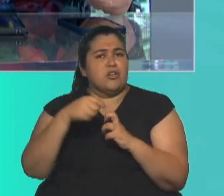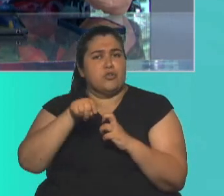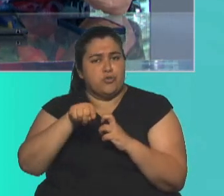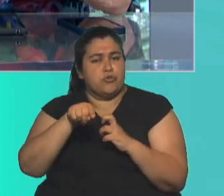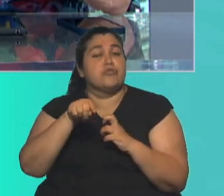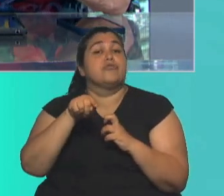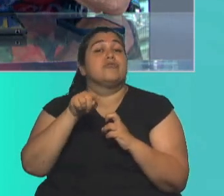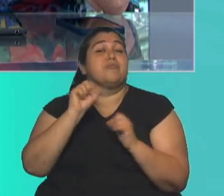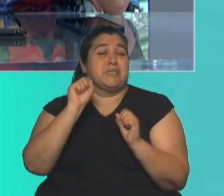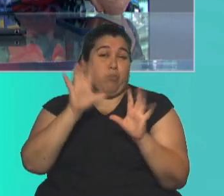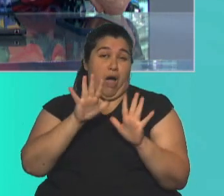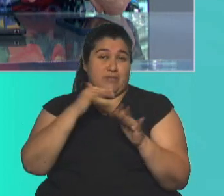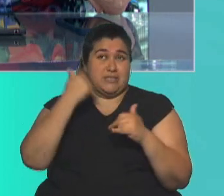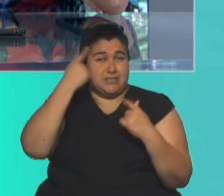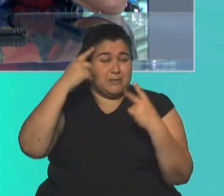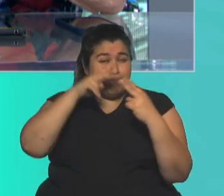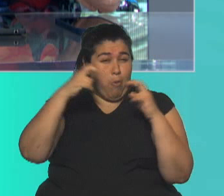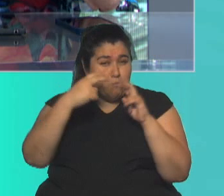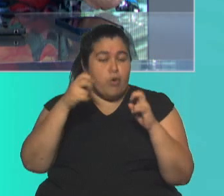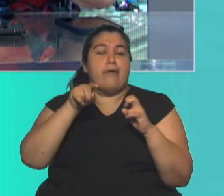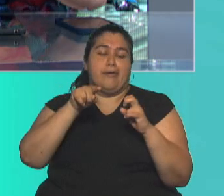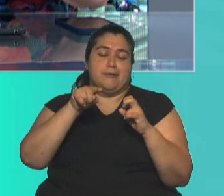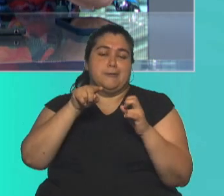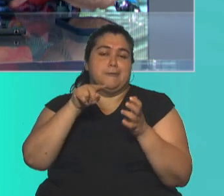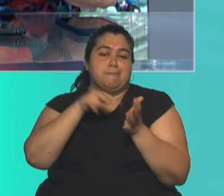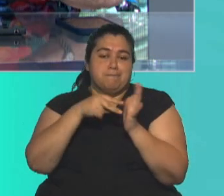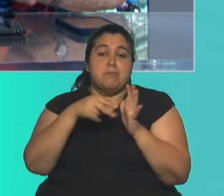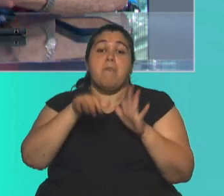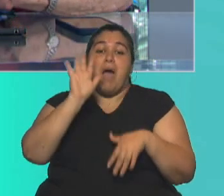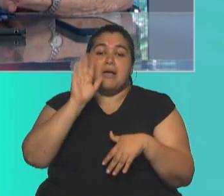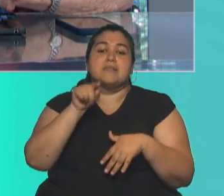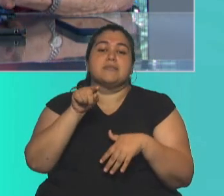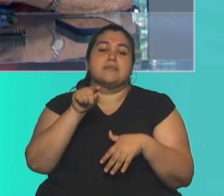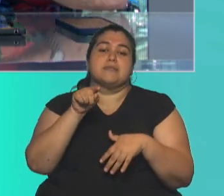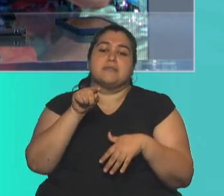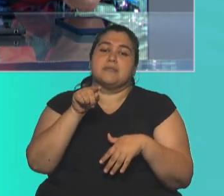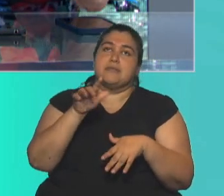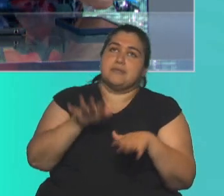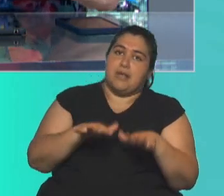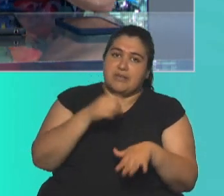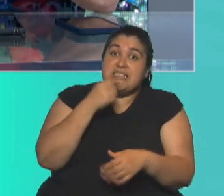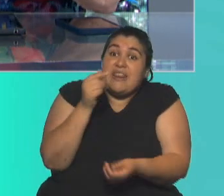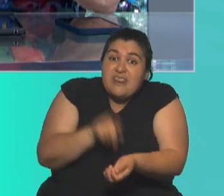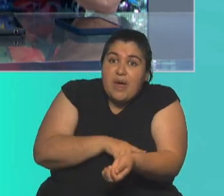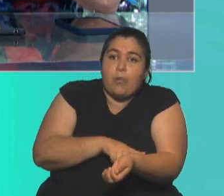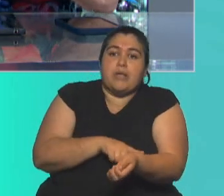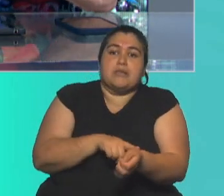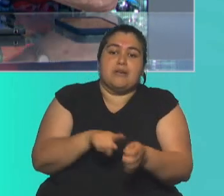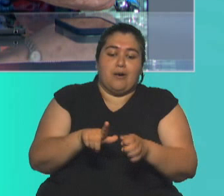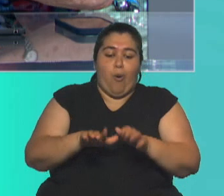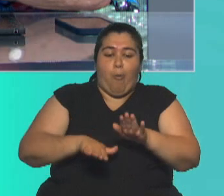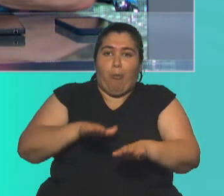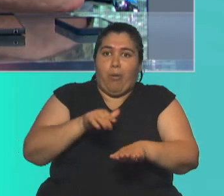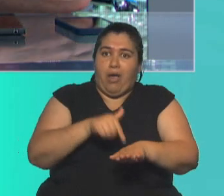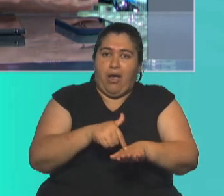los nervios, muchas veces de las extremidades, en particular el cuadro del pie diabético, que hace que se pierda sensibilidad